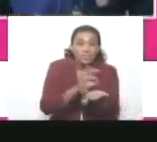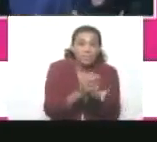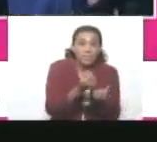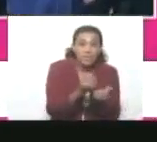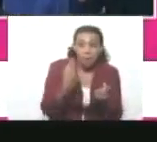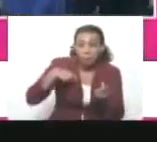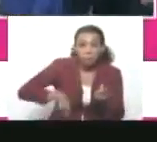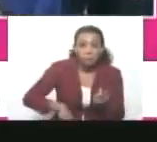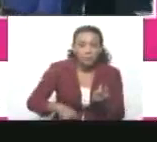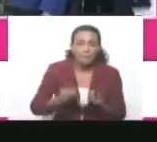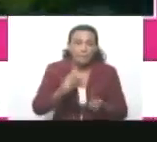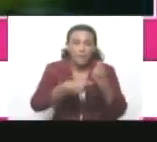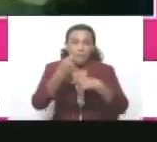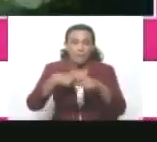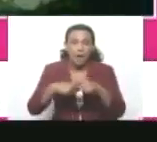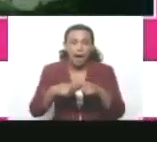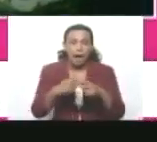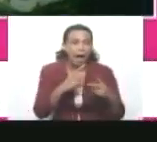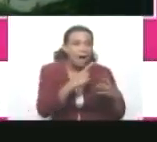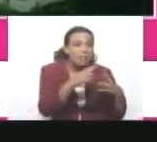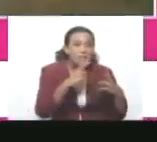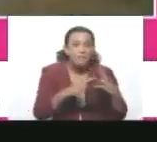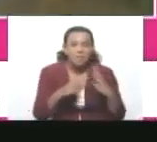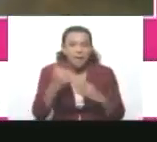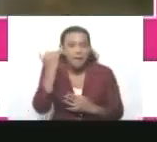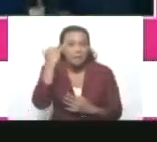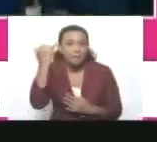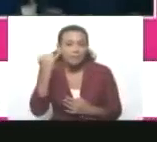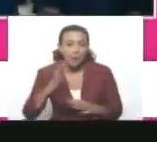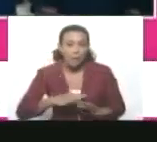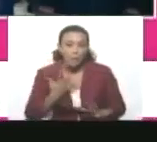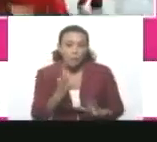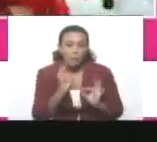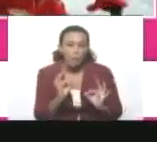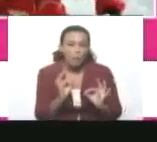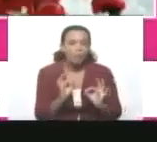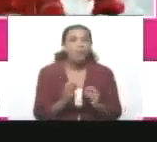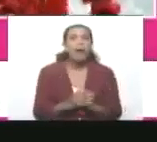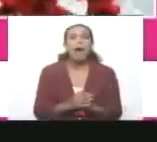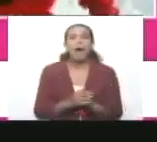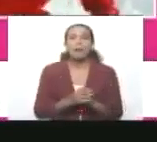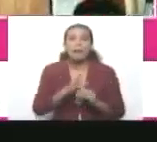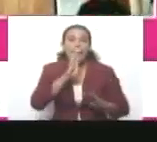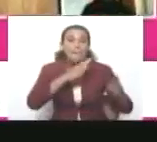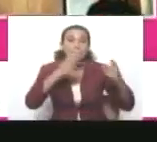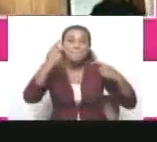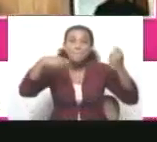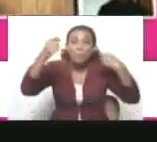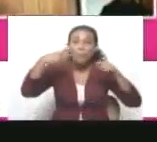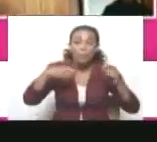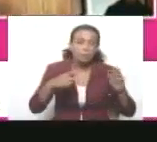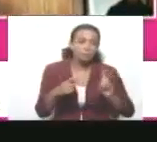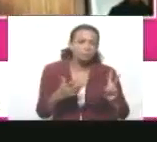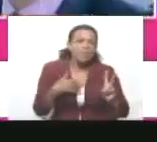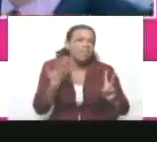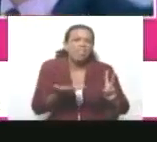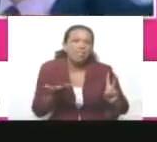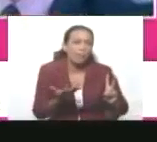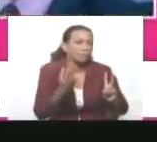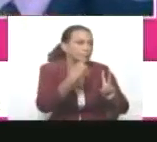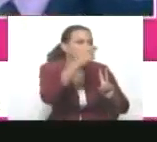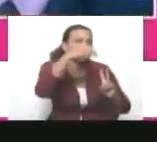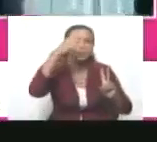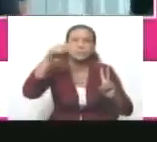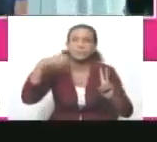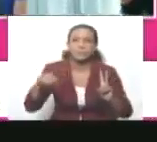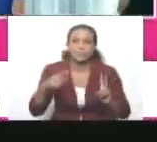Y tenemos que diversificar la capacidad exportadora de Venezuela. En eso